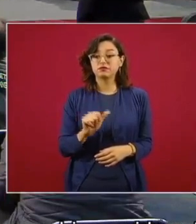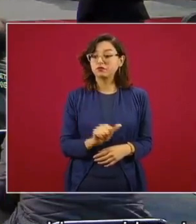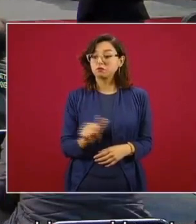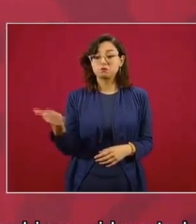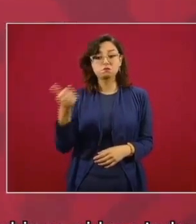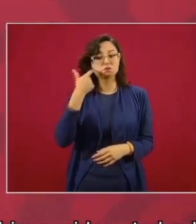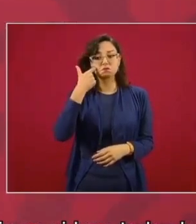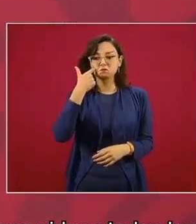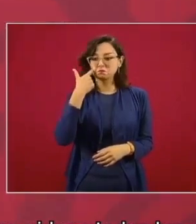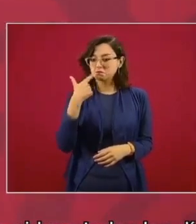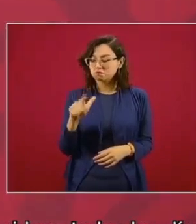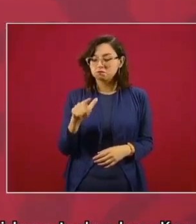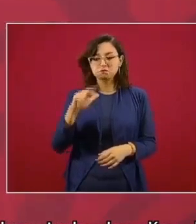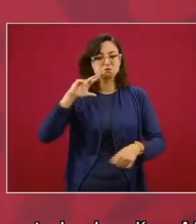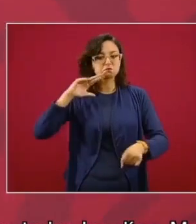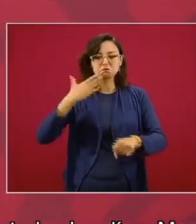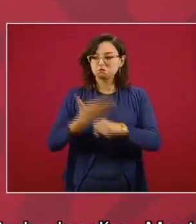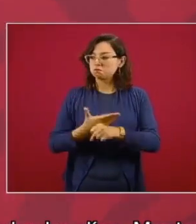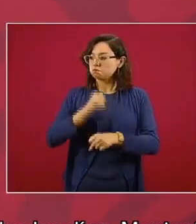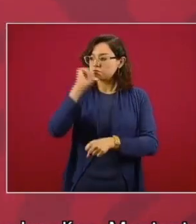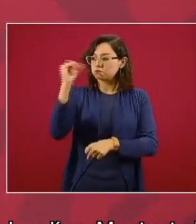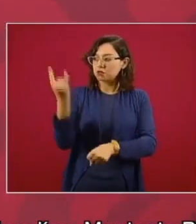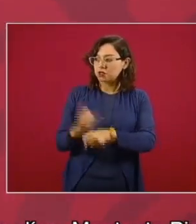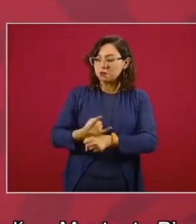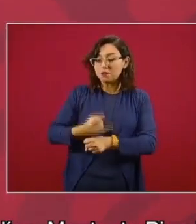quieran cumplir con su responsabilidad,